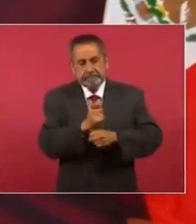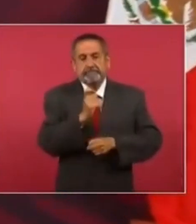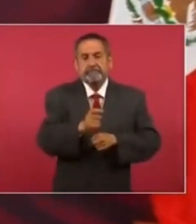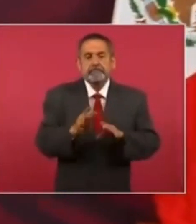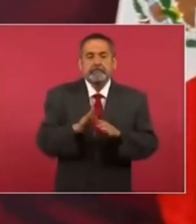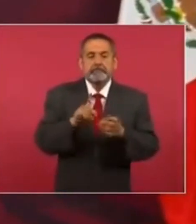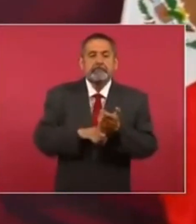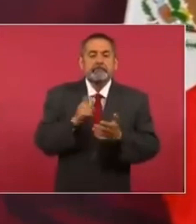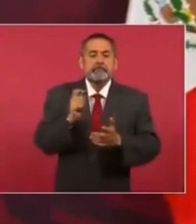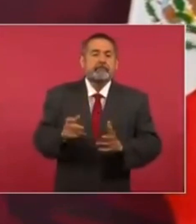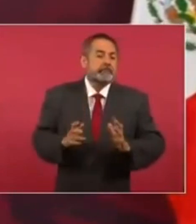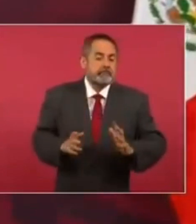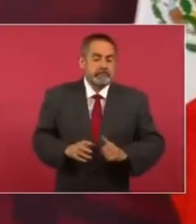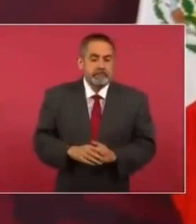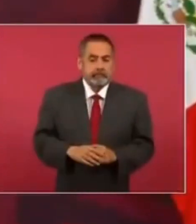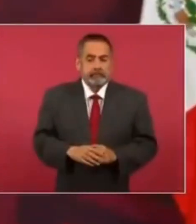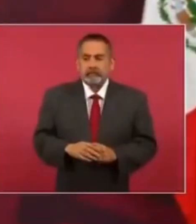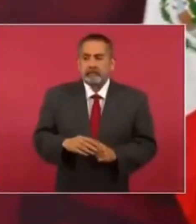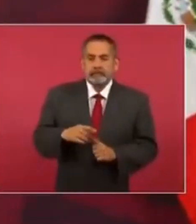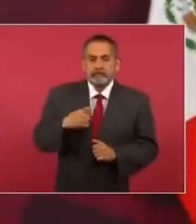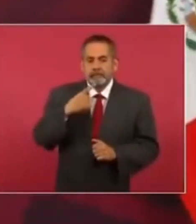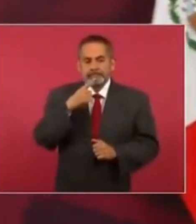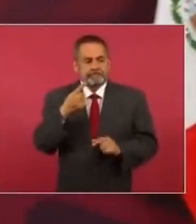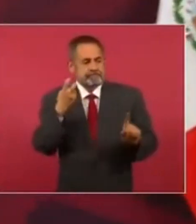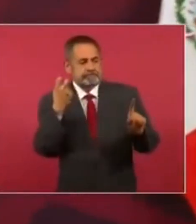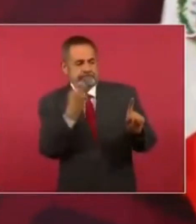es la acusación